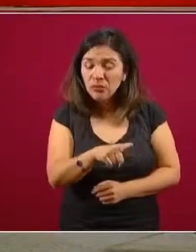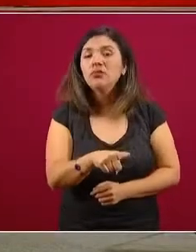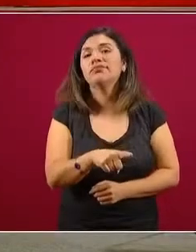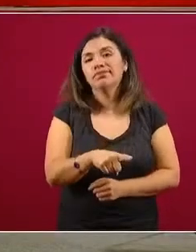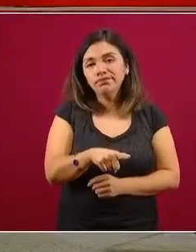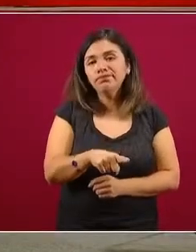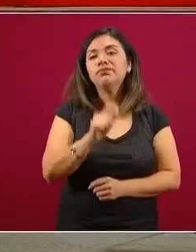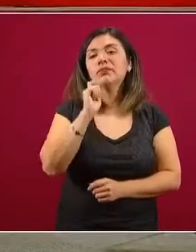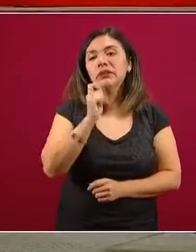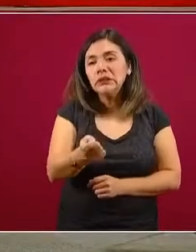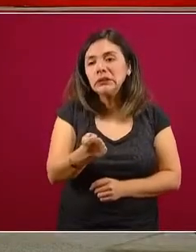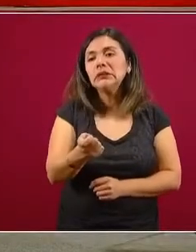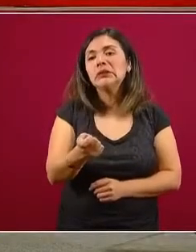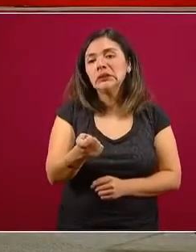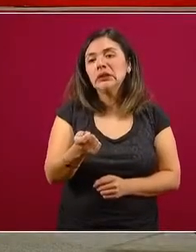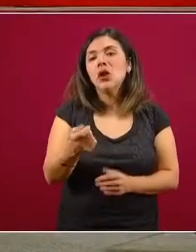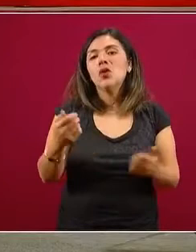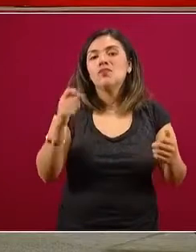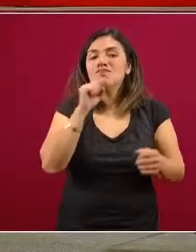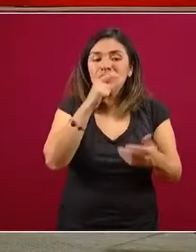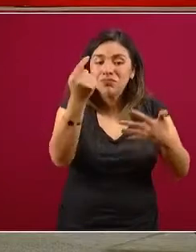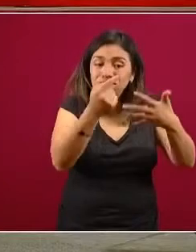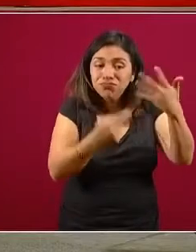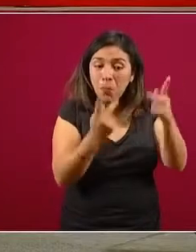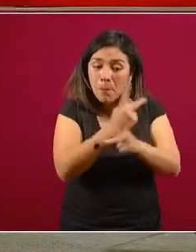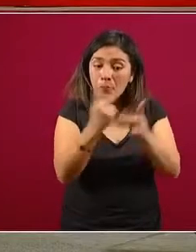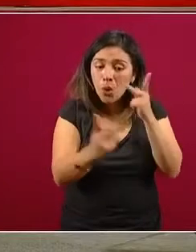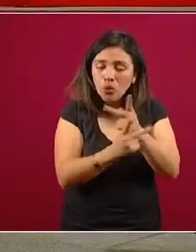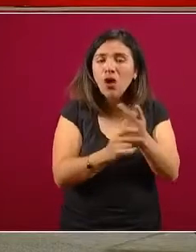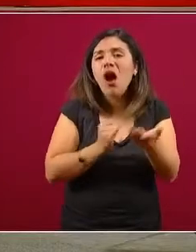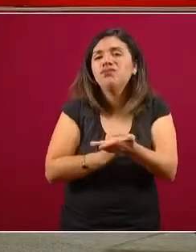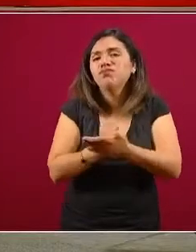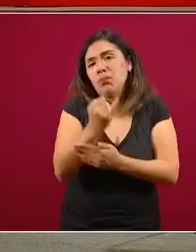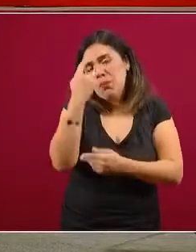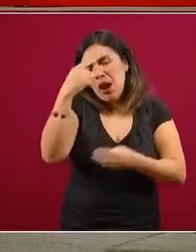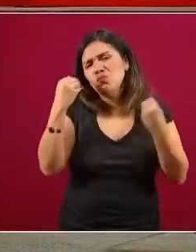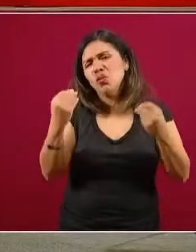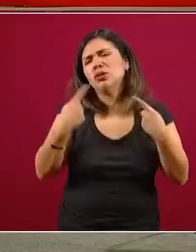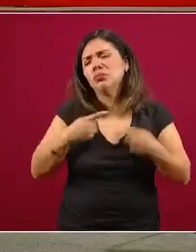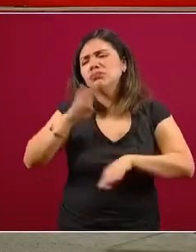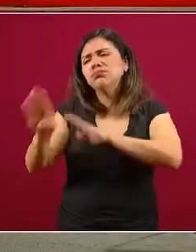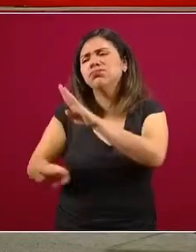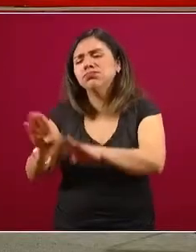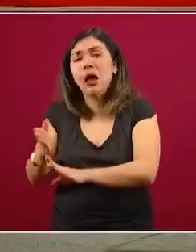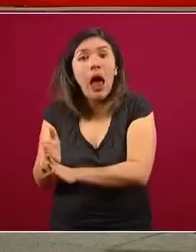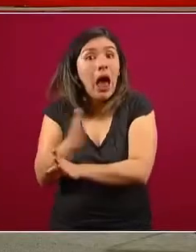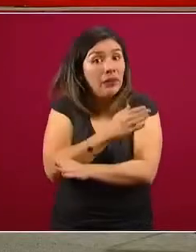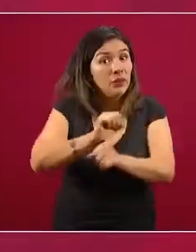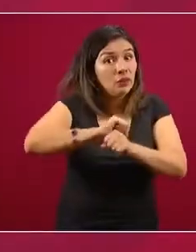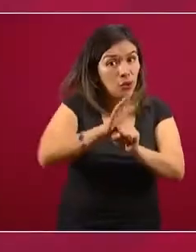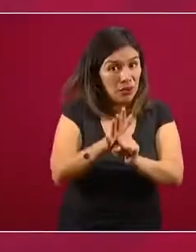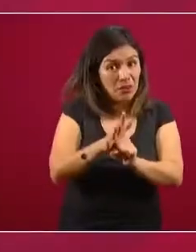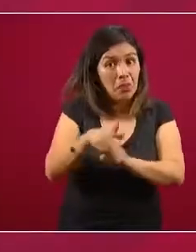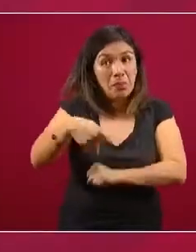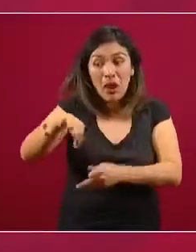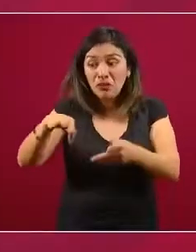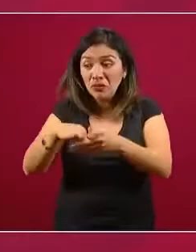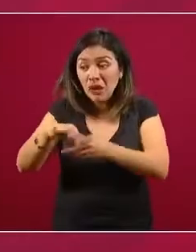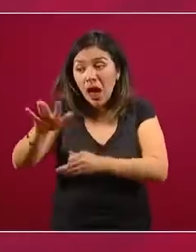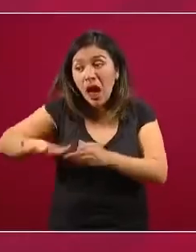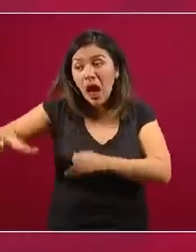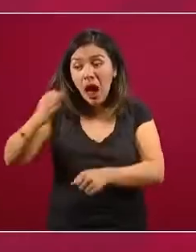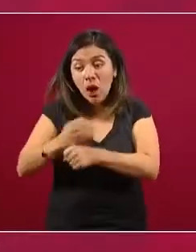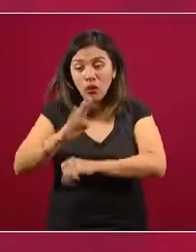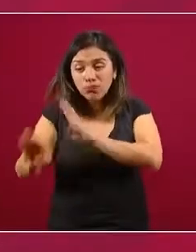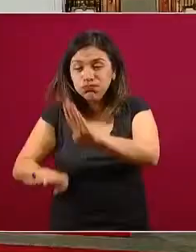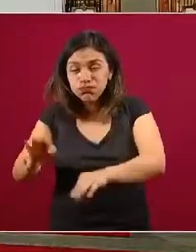son el determinante de la mitad de la mortalidad del país, aún antes de COVID. Pero casi 80% de la mortalidad